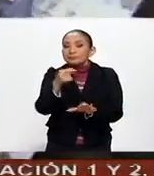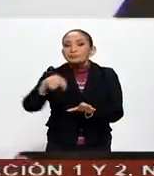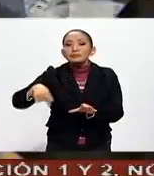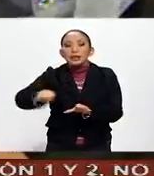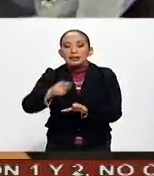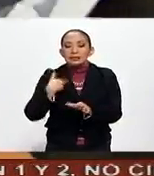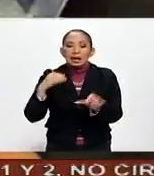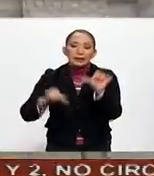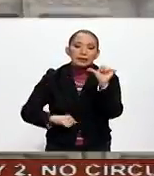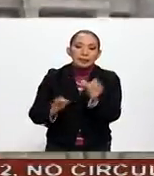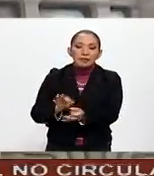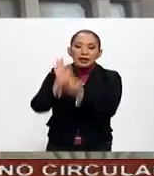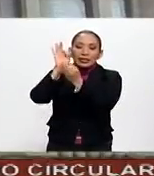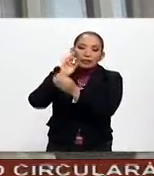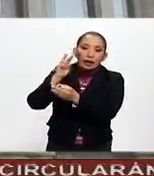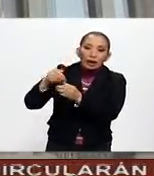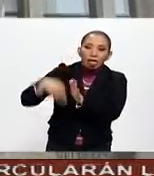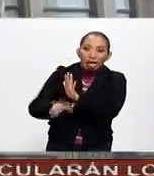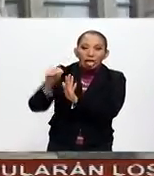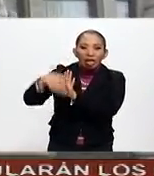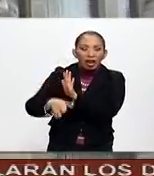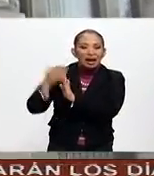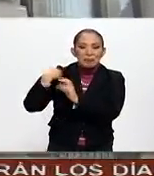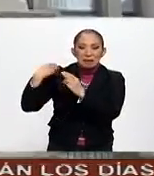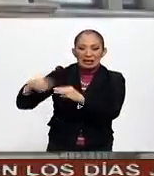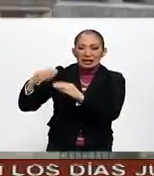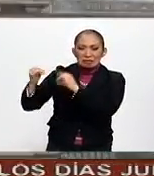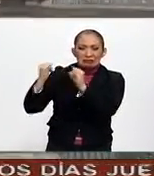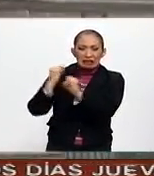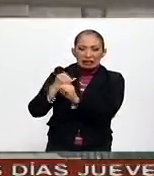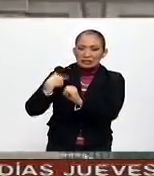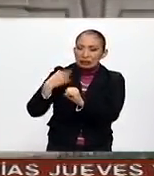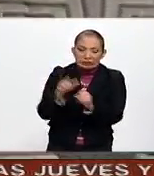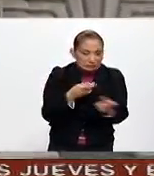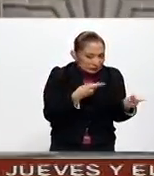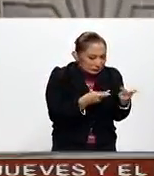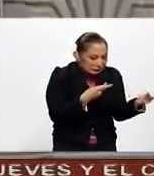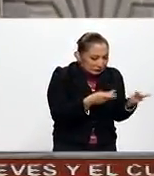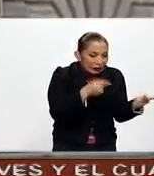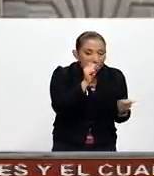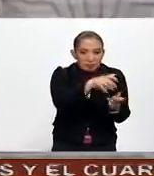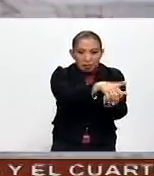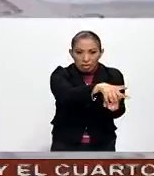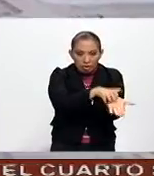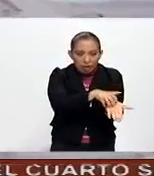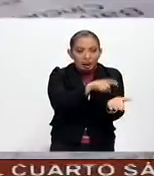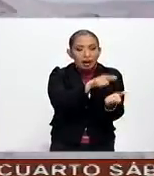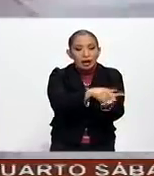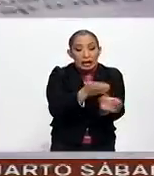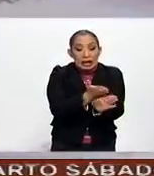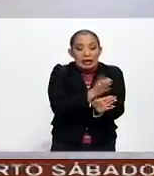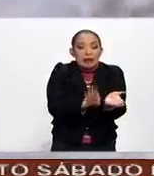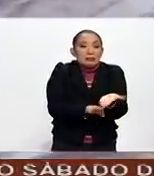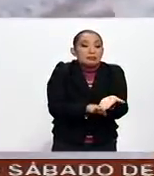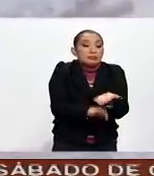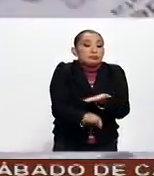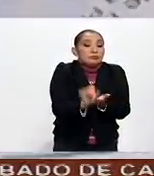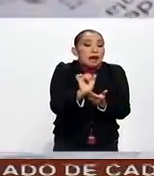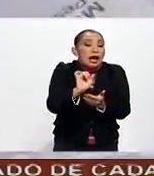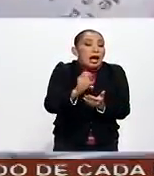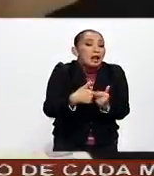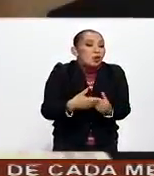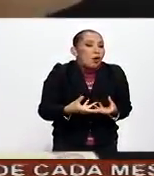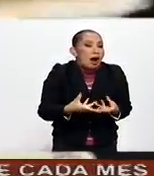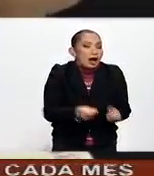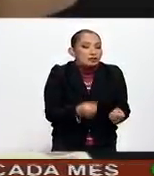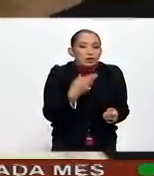acciones que realizó frente a la volatilidad de los mercados, entre las que destacó los ajustes preventivos al gasto,